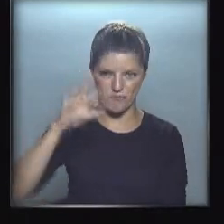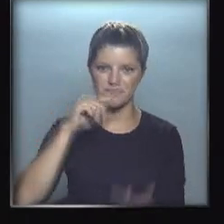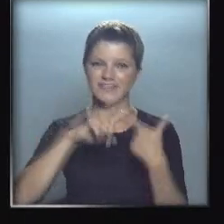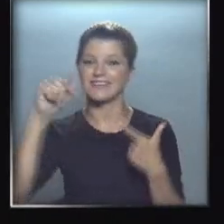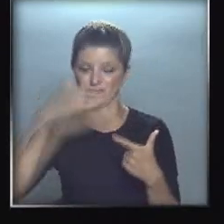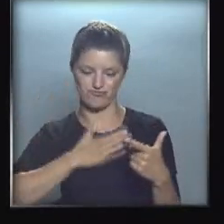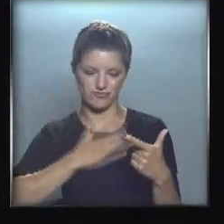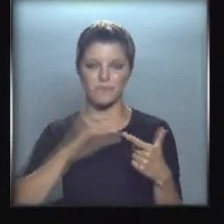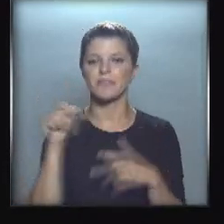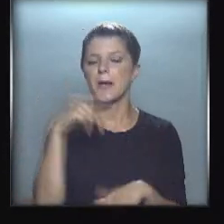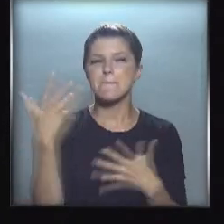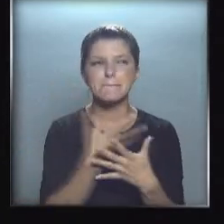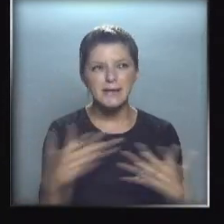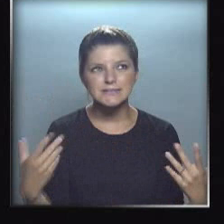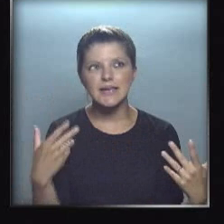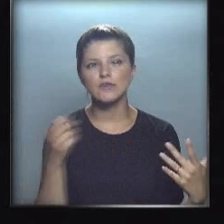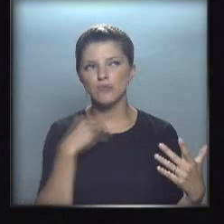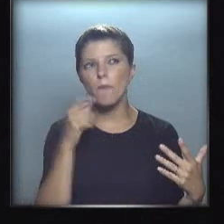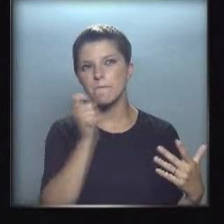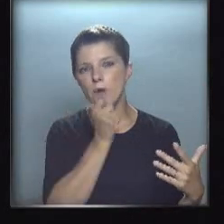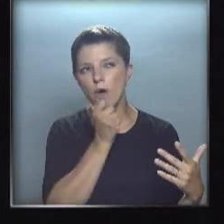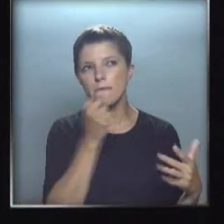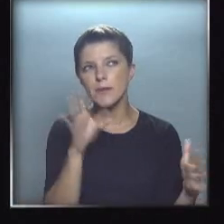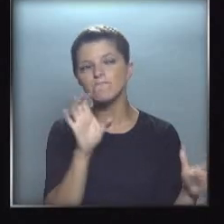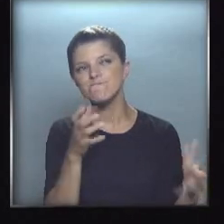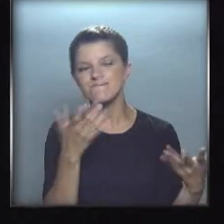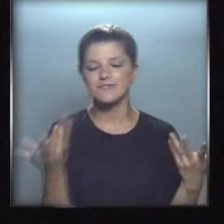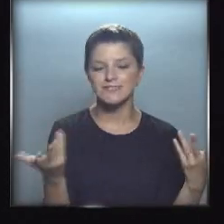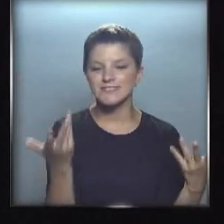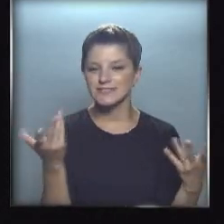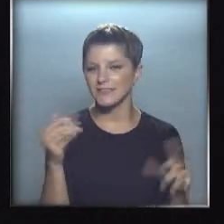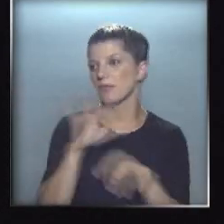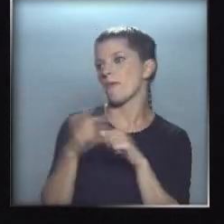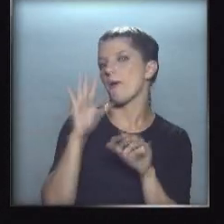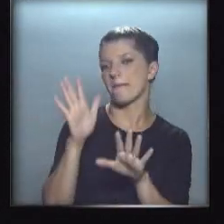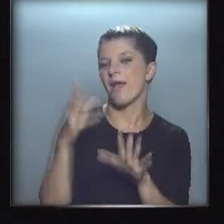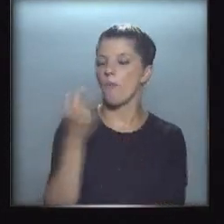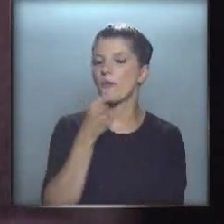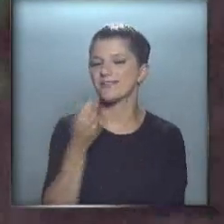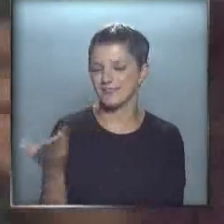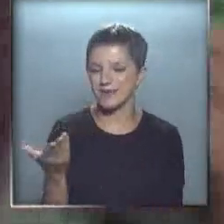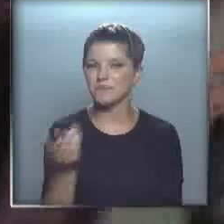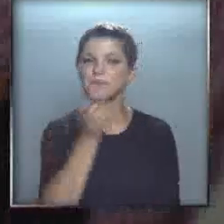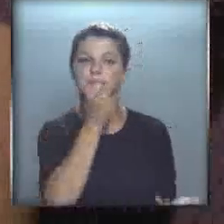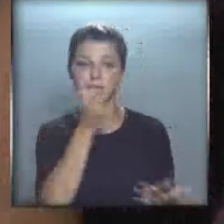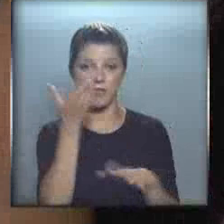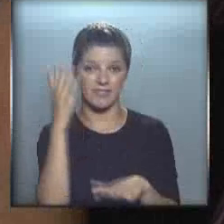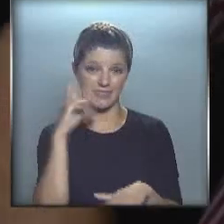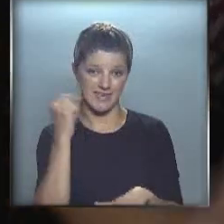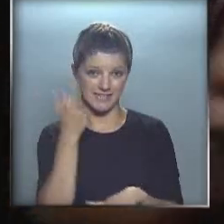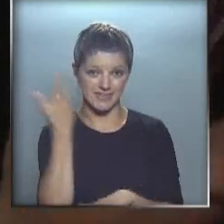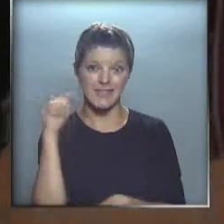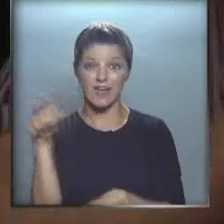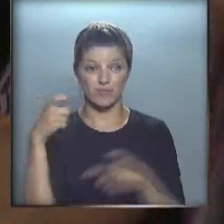hiciste? La más pesada que hice. Lo estás poniendo en evidencia, Wilson. Le escondieron las zapatillas a Marco y a Anoli. Por ejemplo.